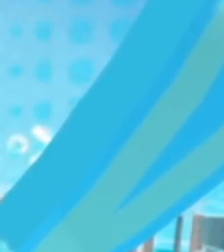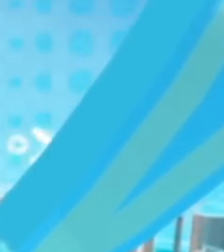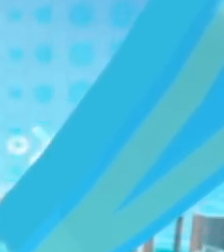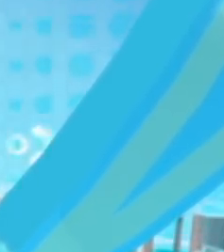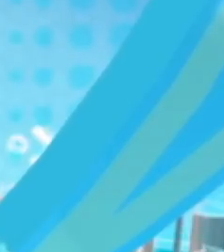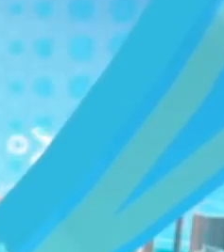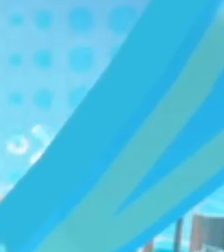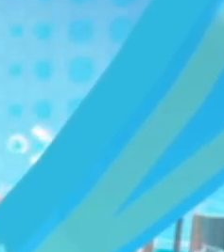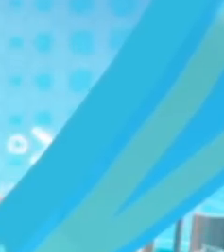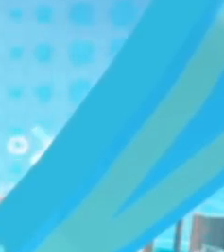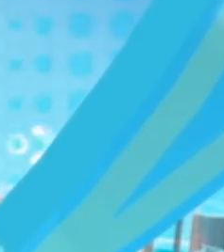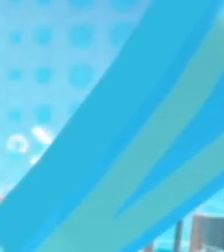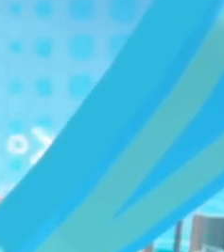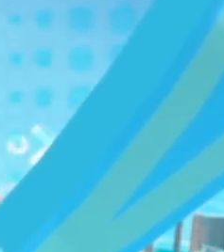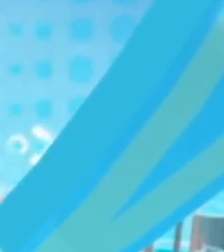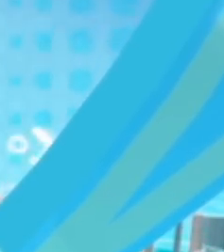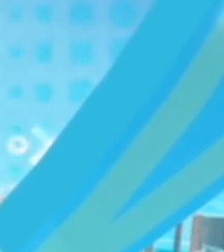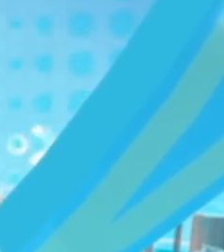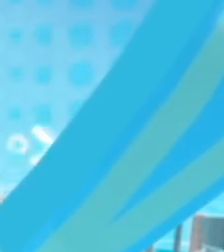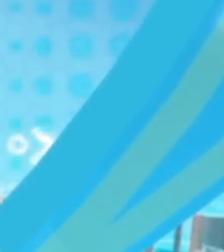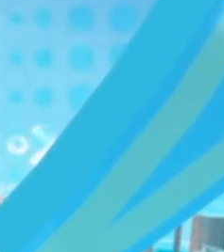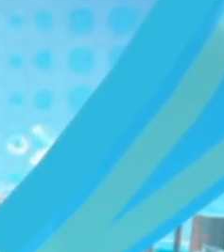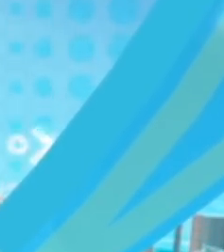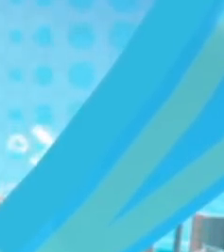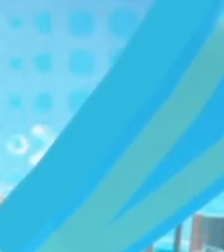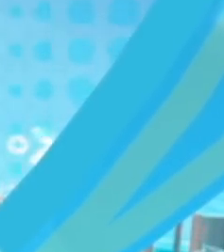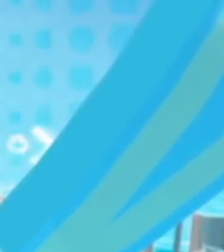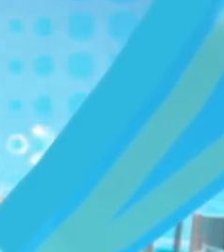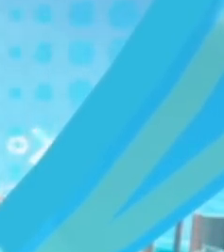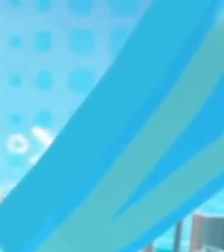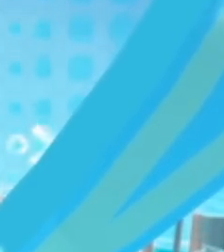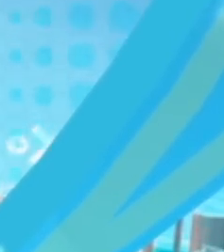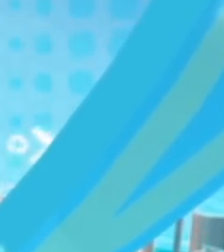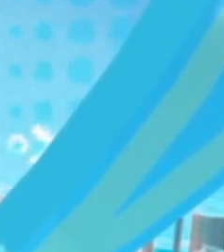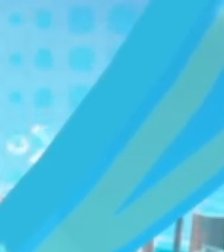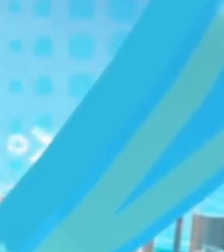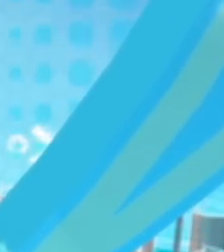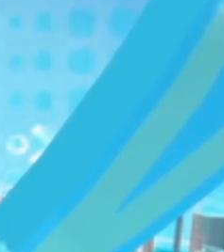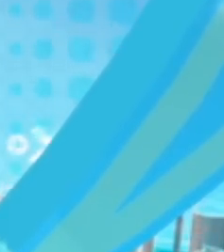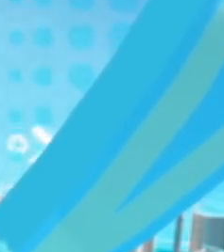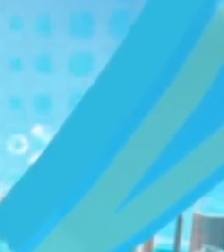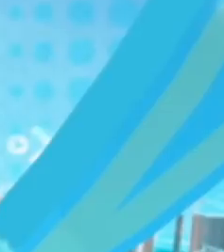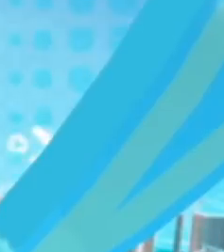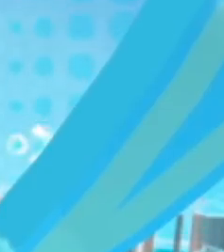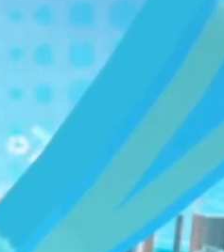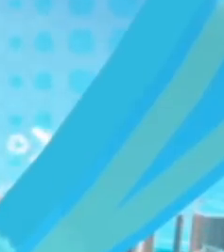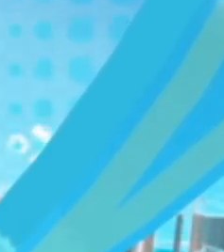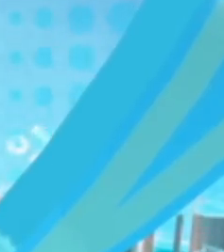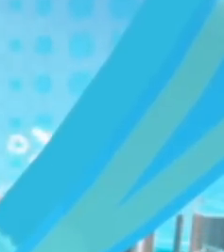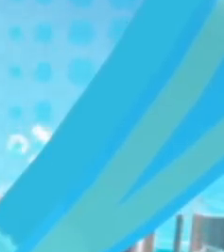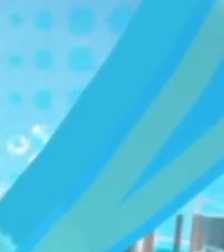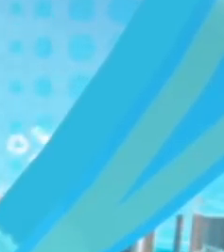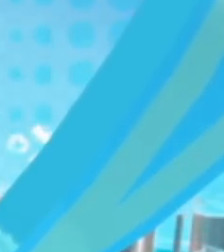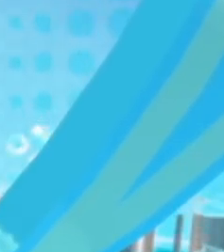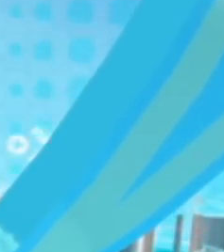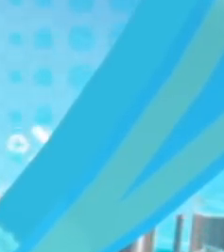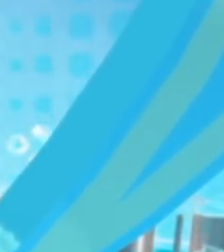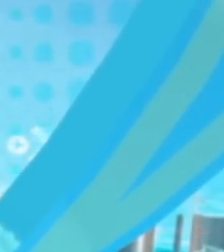compra, 604 colones con 74 centavos. El precio del dólar en la venta,